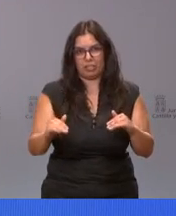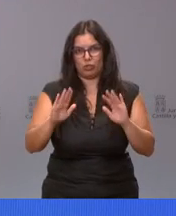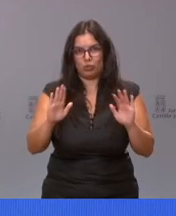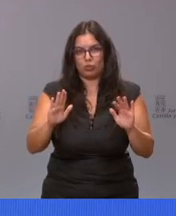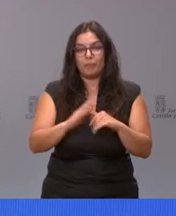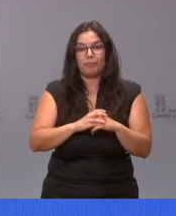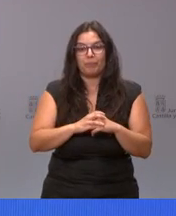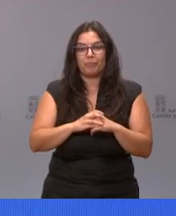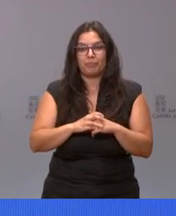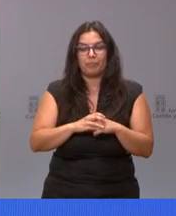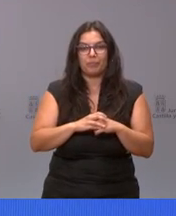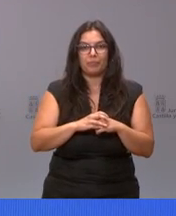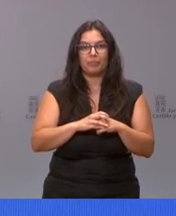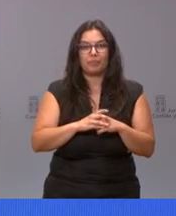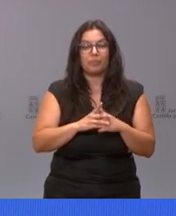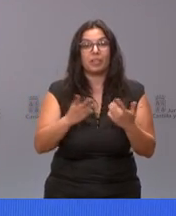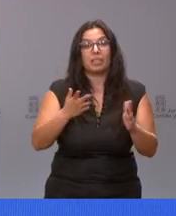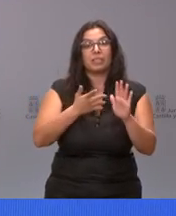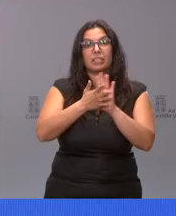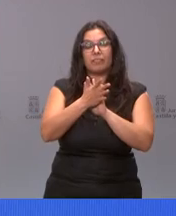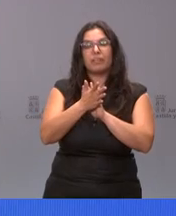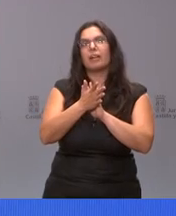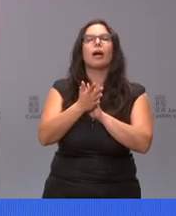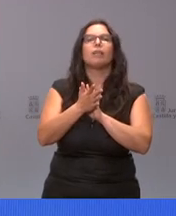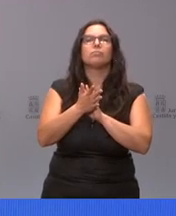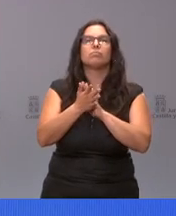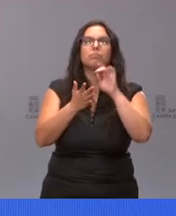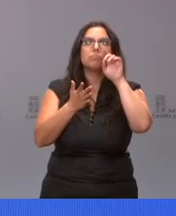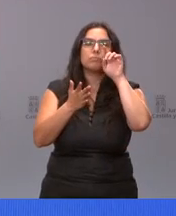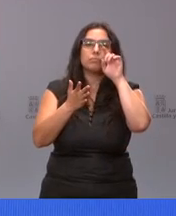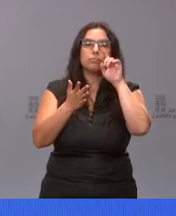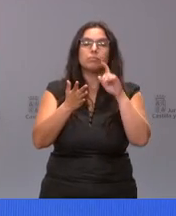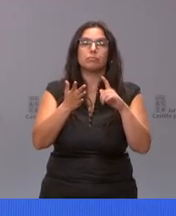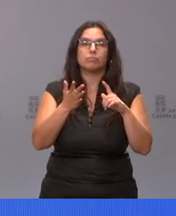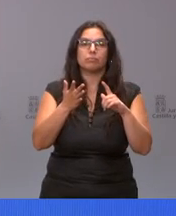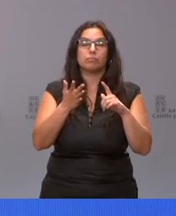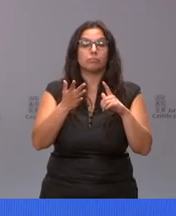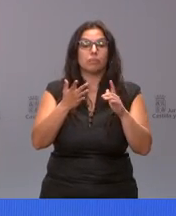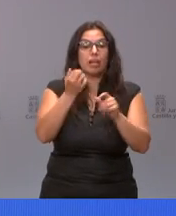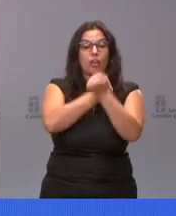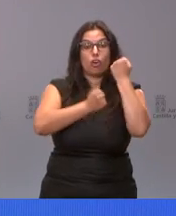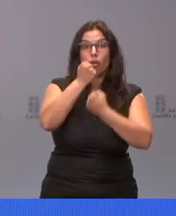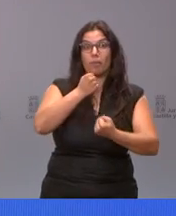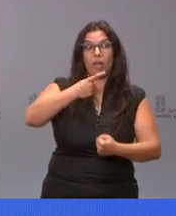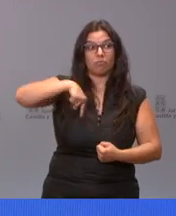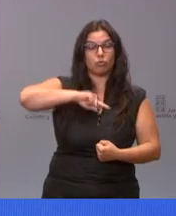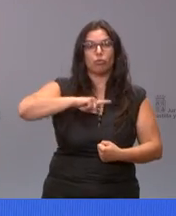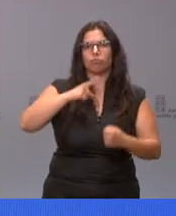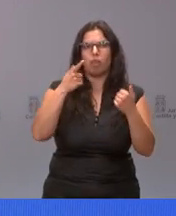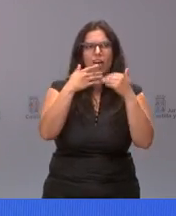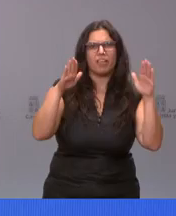la economía de nuestra comunidad autónoma entre las más abiertas y las más dinámicas de toda